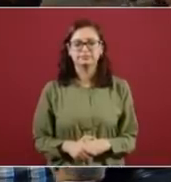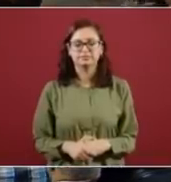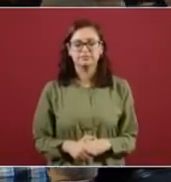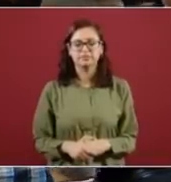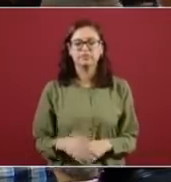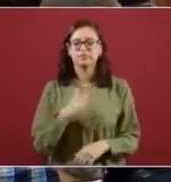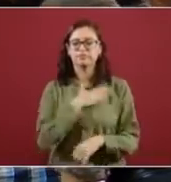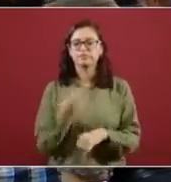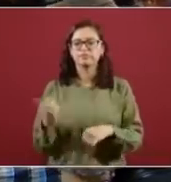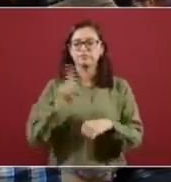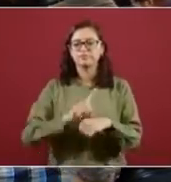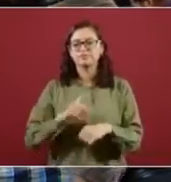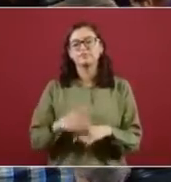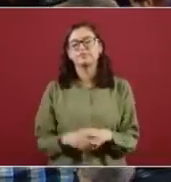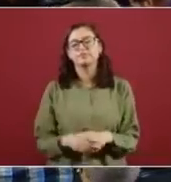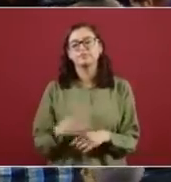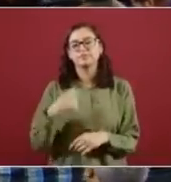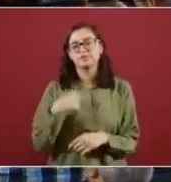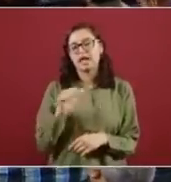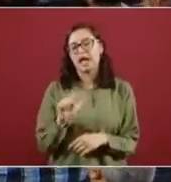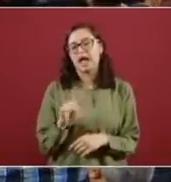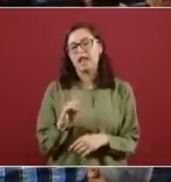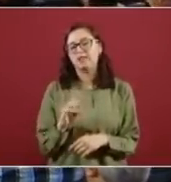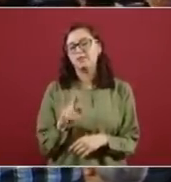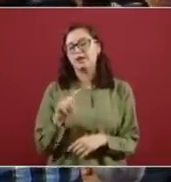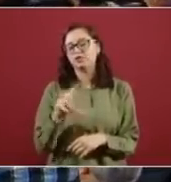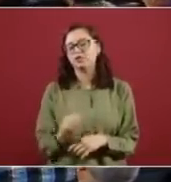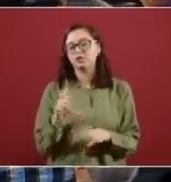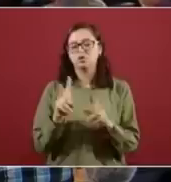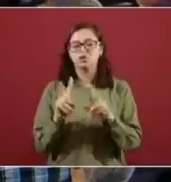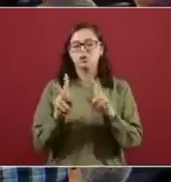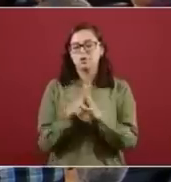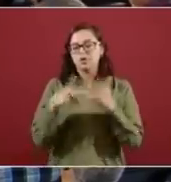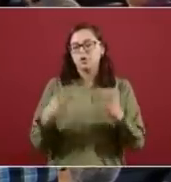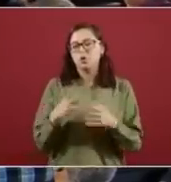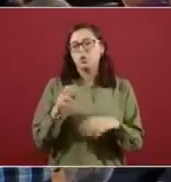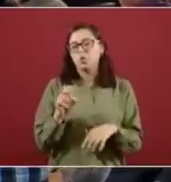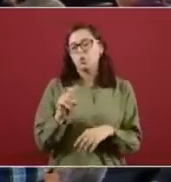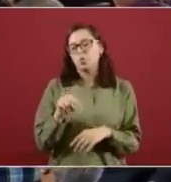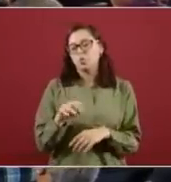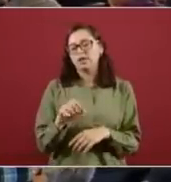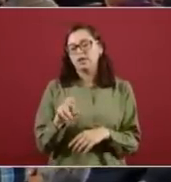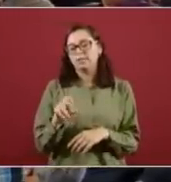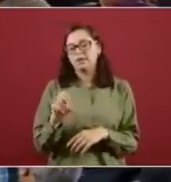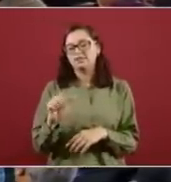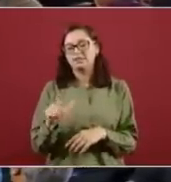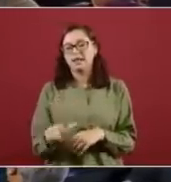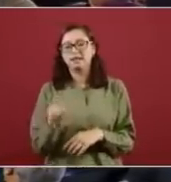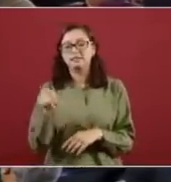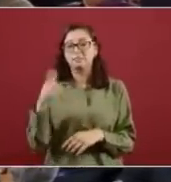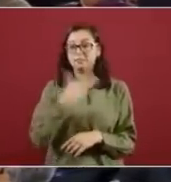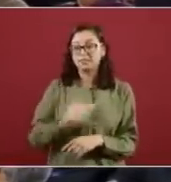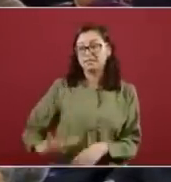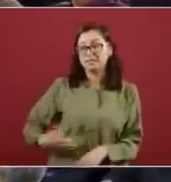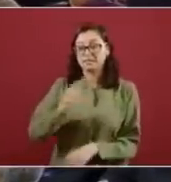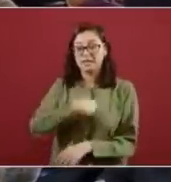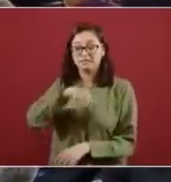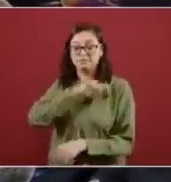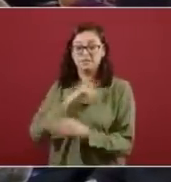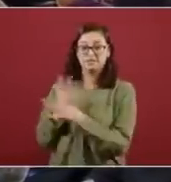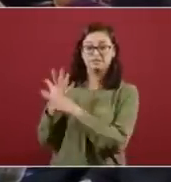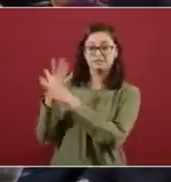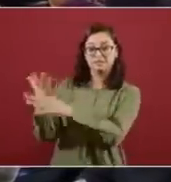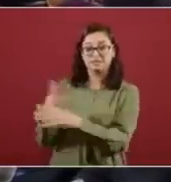bueno el universal el presidente de españa está diciendo que fue un error de su gobierno haber dado a conocer la carta